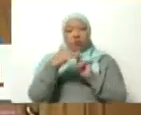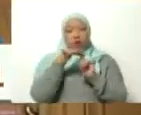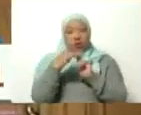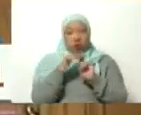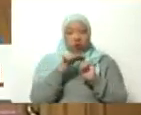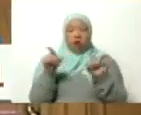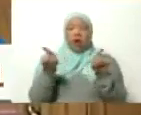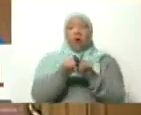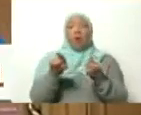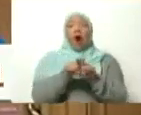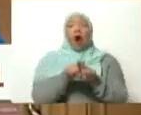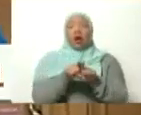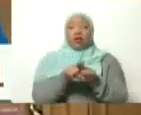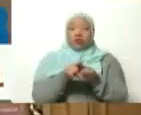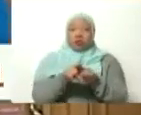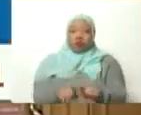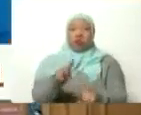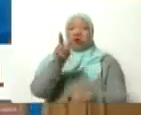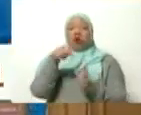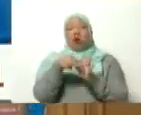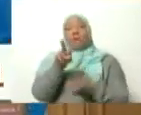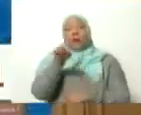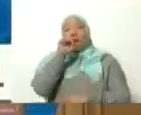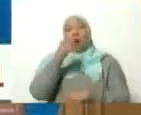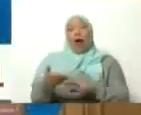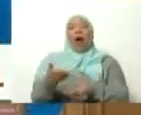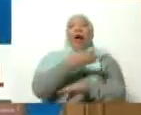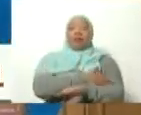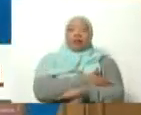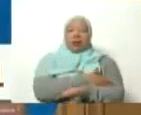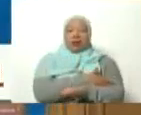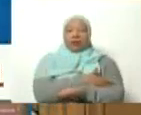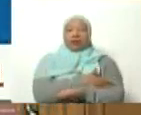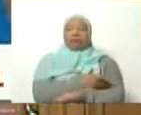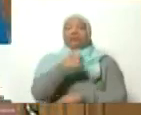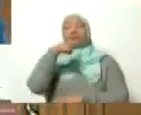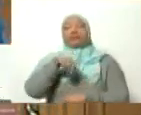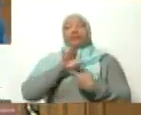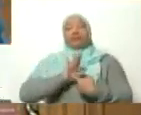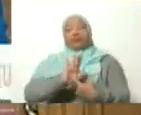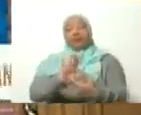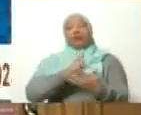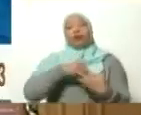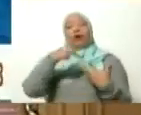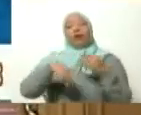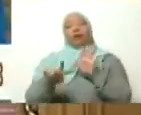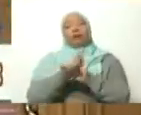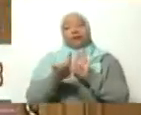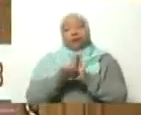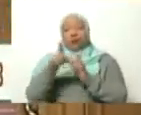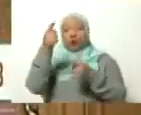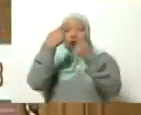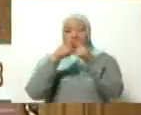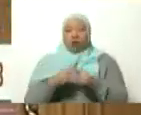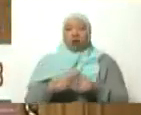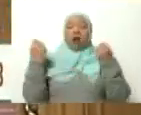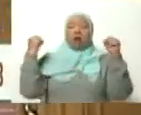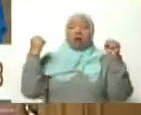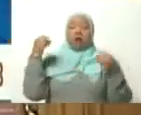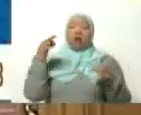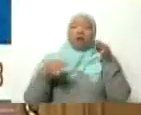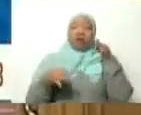época, en el año 2021, a presentar, como lo hacemos el día de hoy, el proyecto de ley de presupuesto para el ejercicio